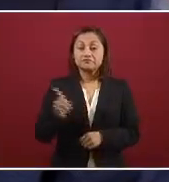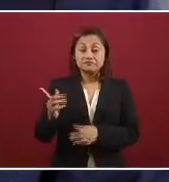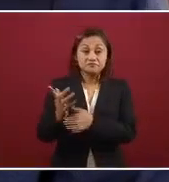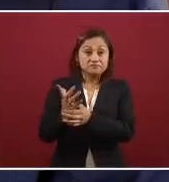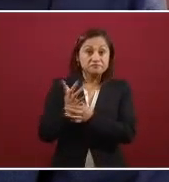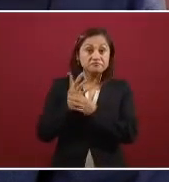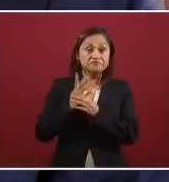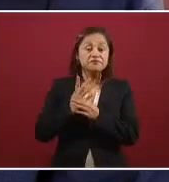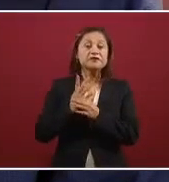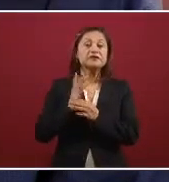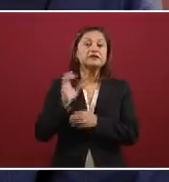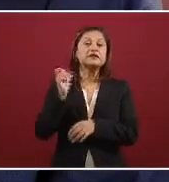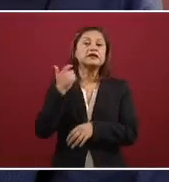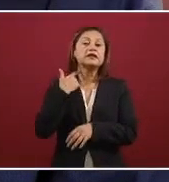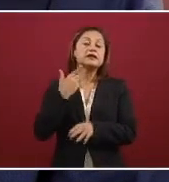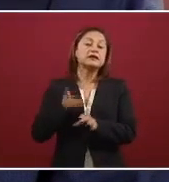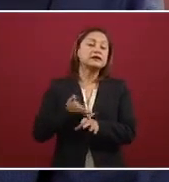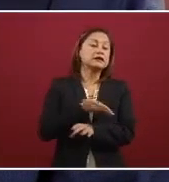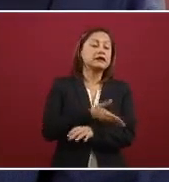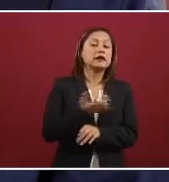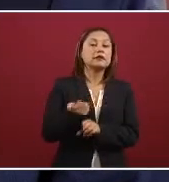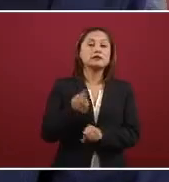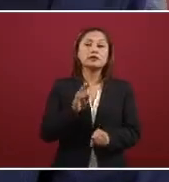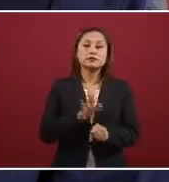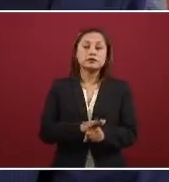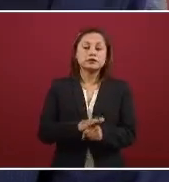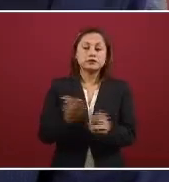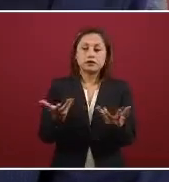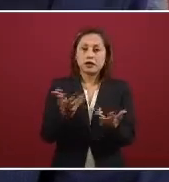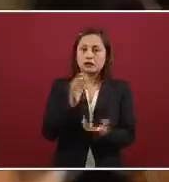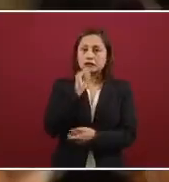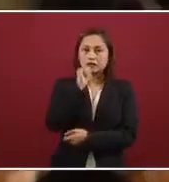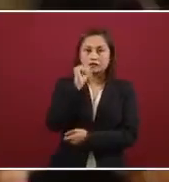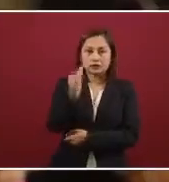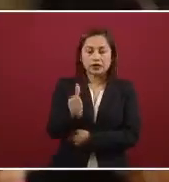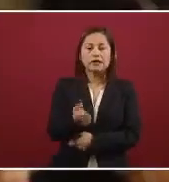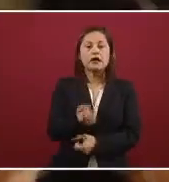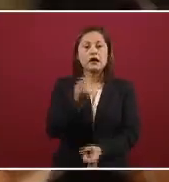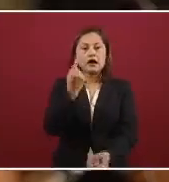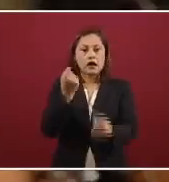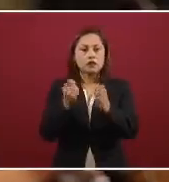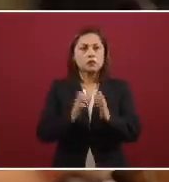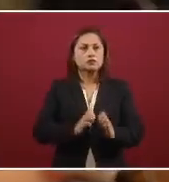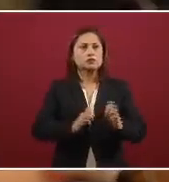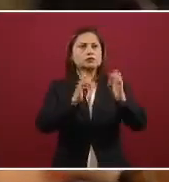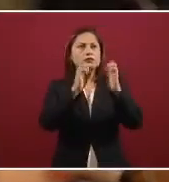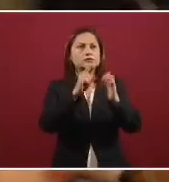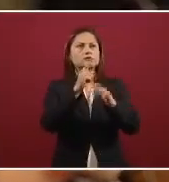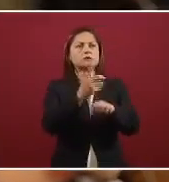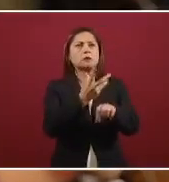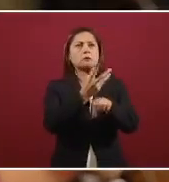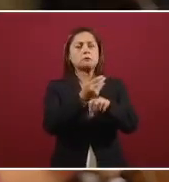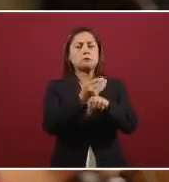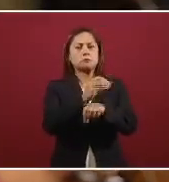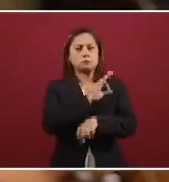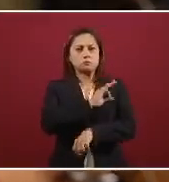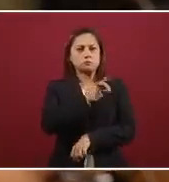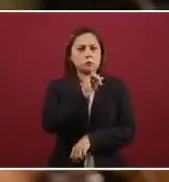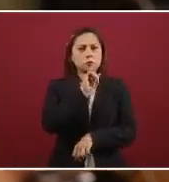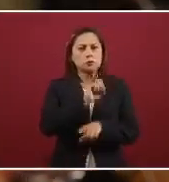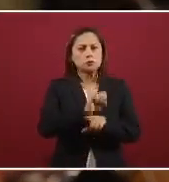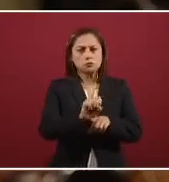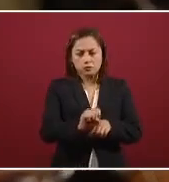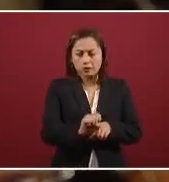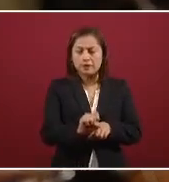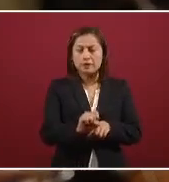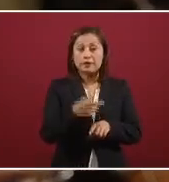prácticamente nada, se dedicaron a atender los inmuebles que tuvieron daños parciales, y de estos más de